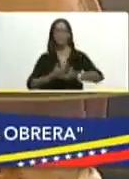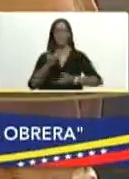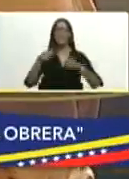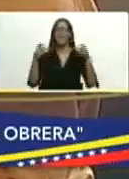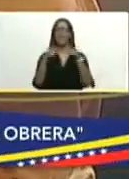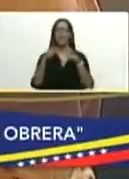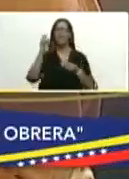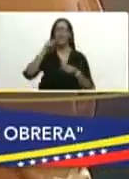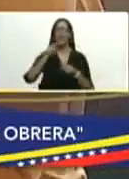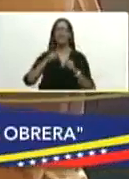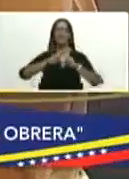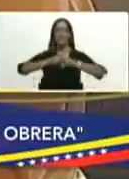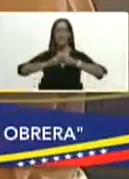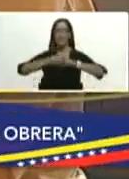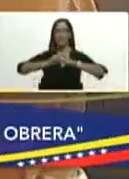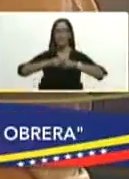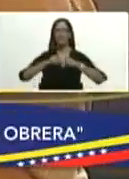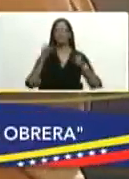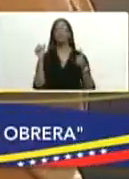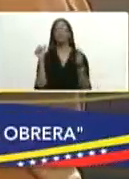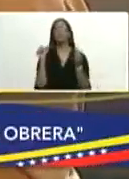repuestos entonces